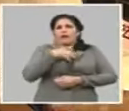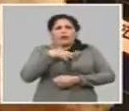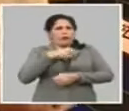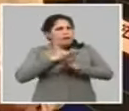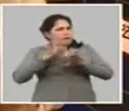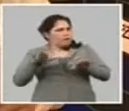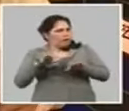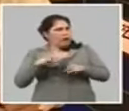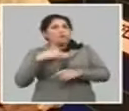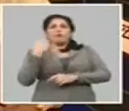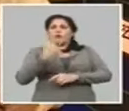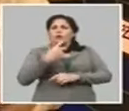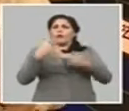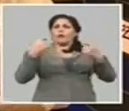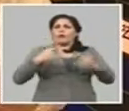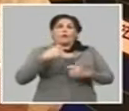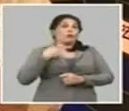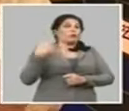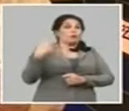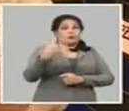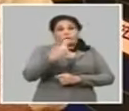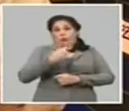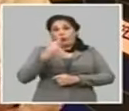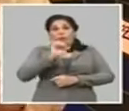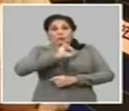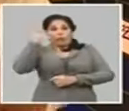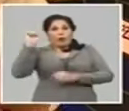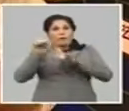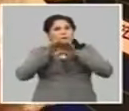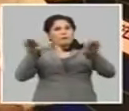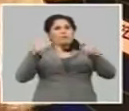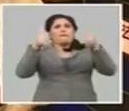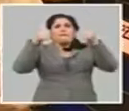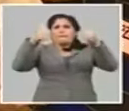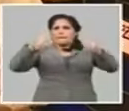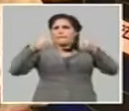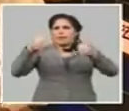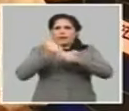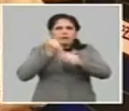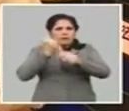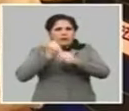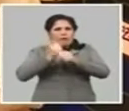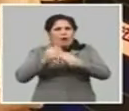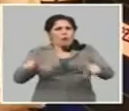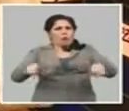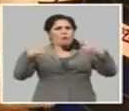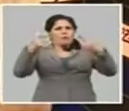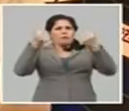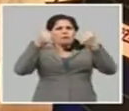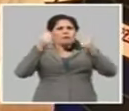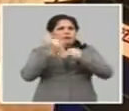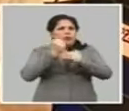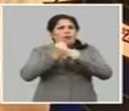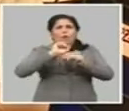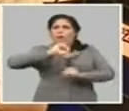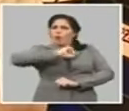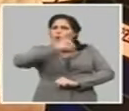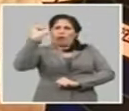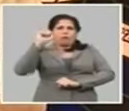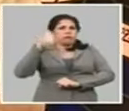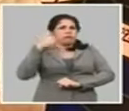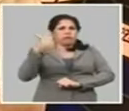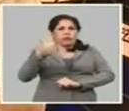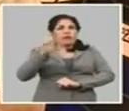y yo creo que si todos logramos estabilizar bien este trabajo podemos lograr el éxito de poder en